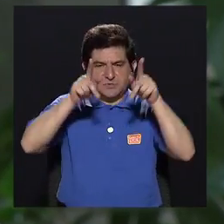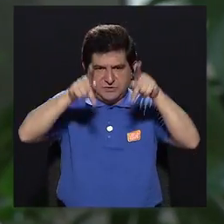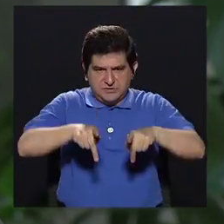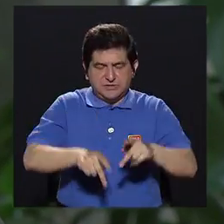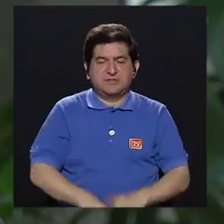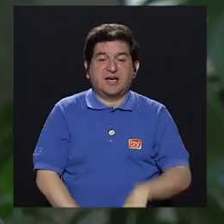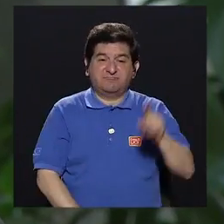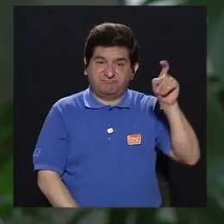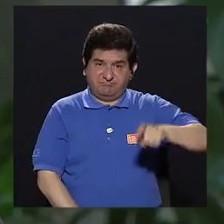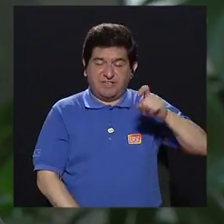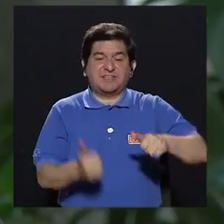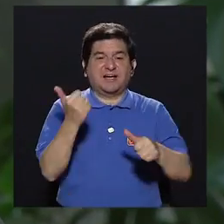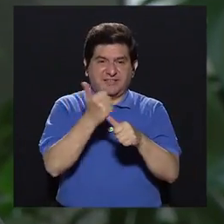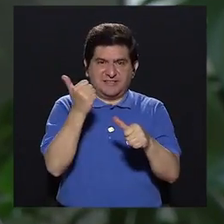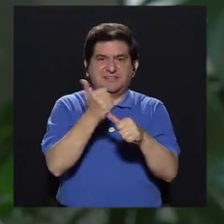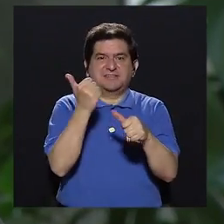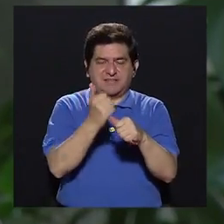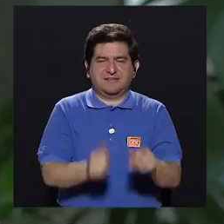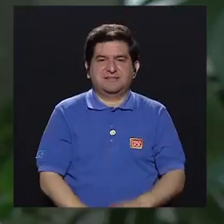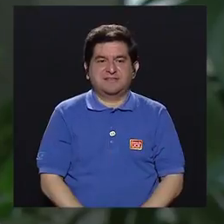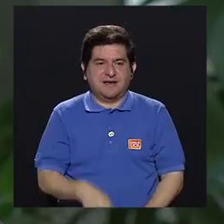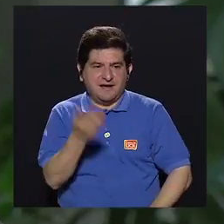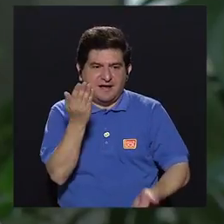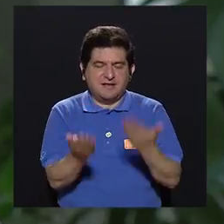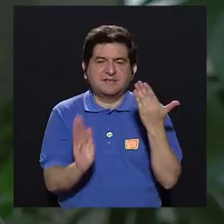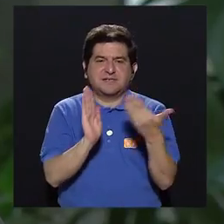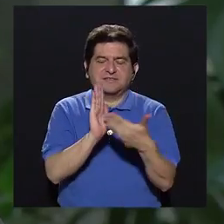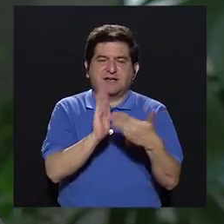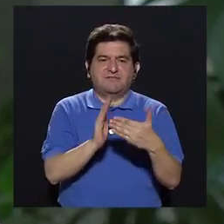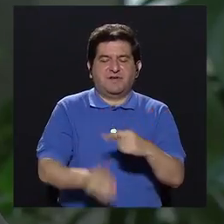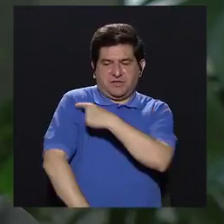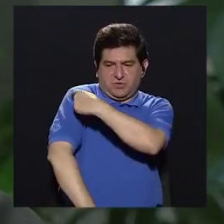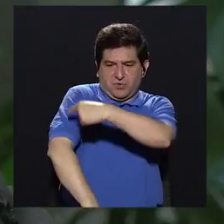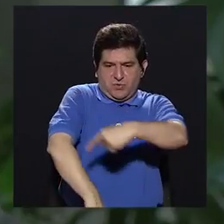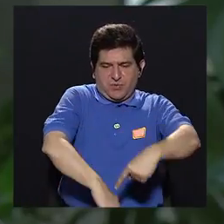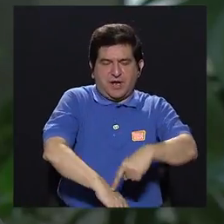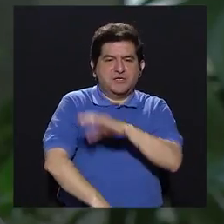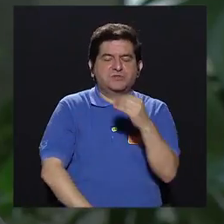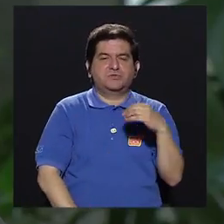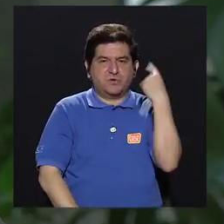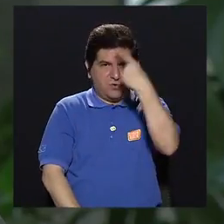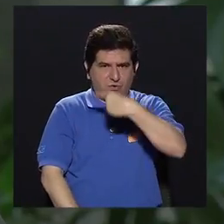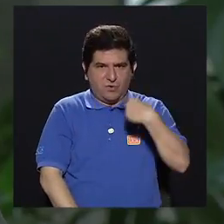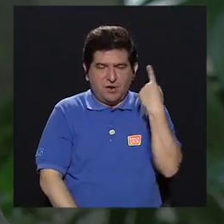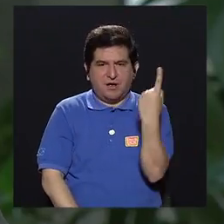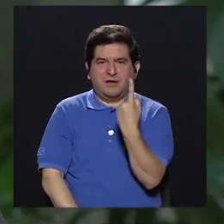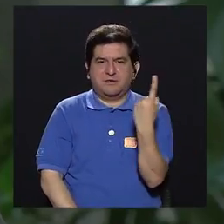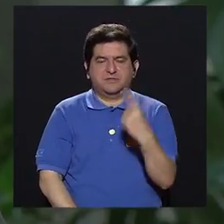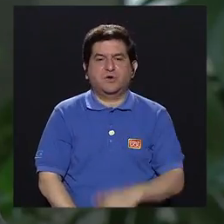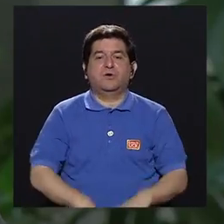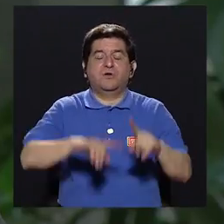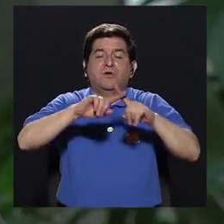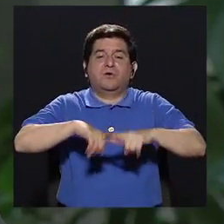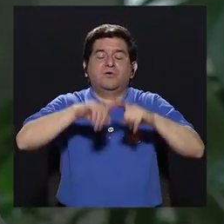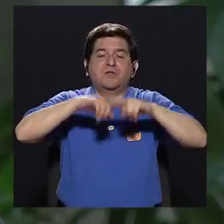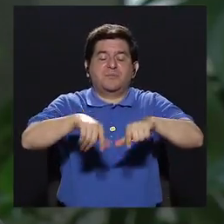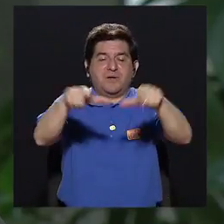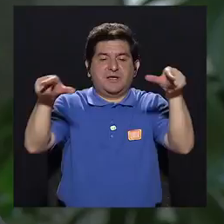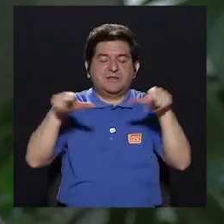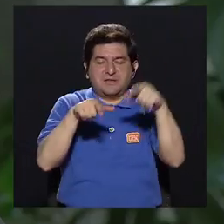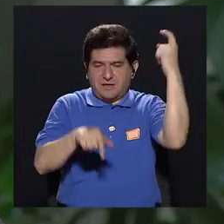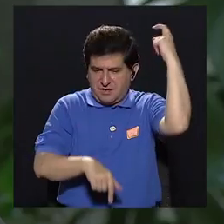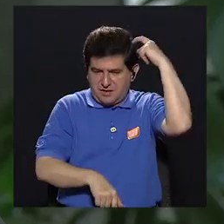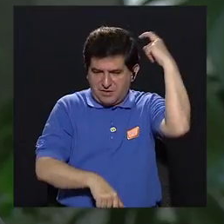la persona, sí va a necesitar asistencia, porque puede ser que tal vez solo afectó un brazo, puede ser que solo afectó la cara. Entonces, va a depender de qué lugar